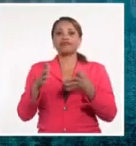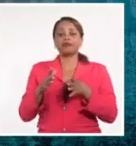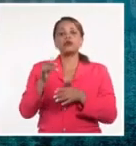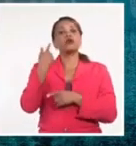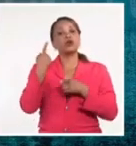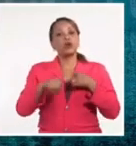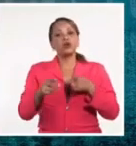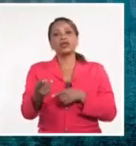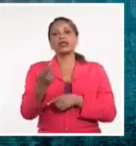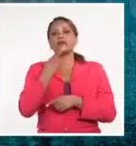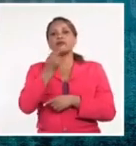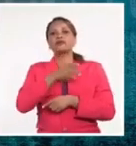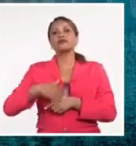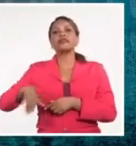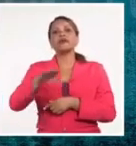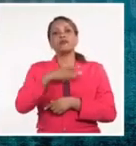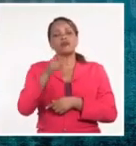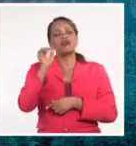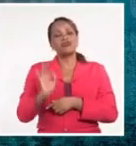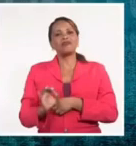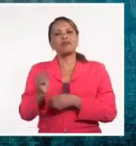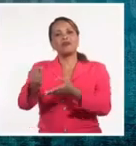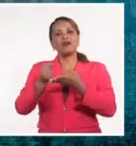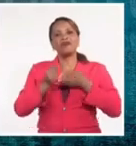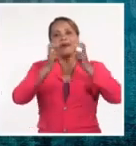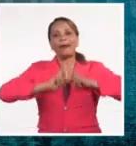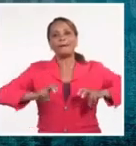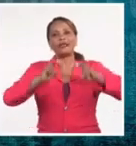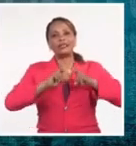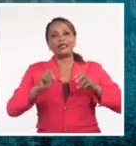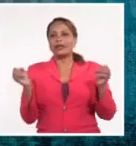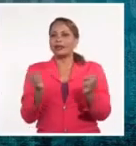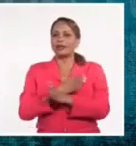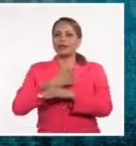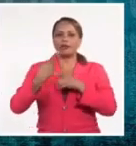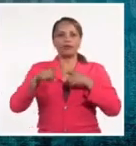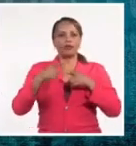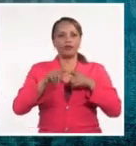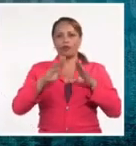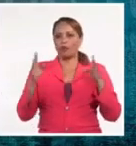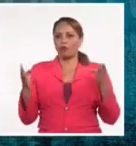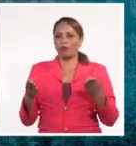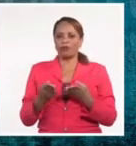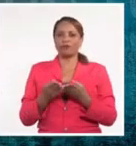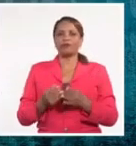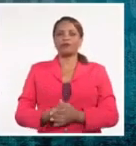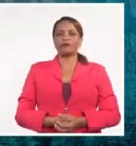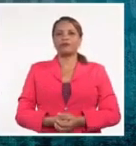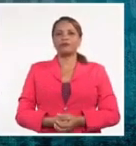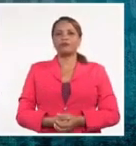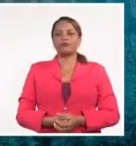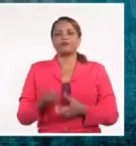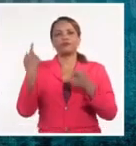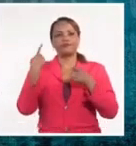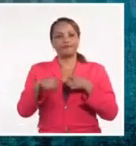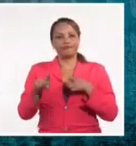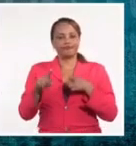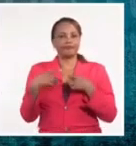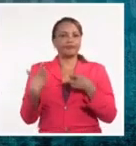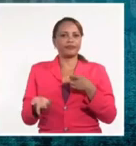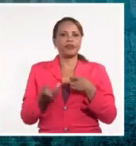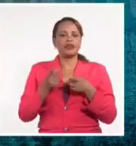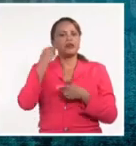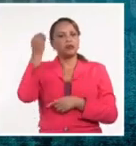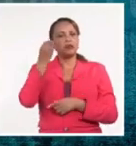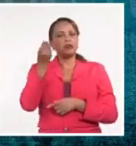efectiva respuesta popular que permite la investigación y el esclarecimiento de la mayoría de los hechos. Otro denominador común, pienso